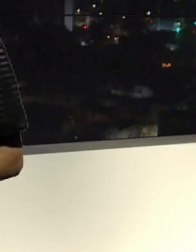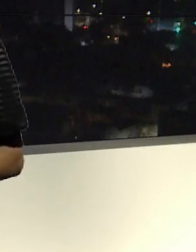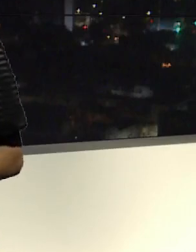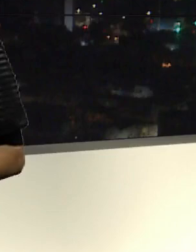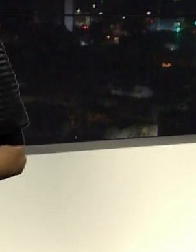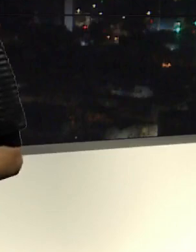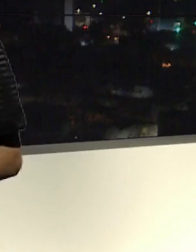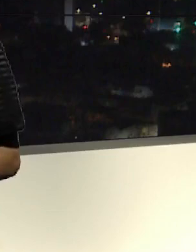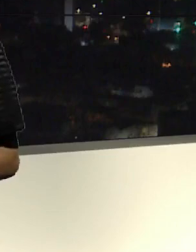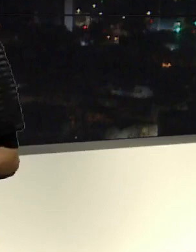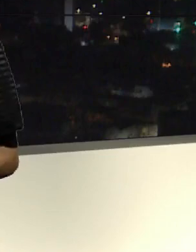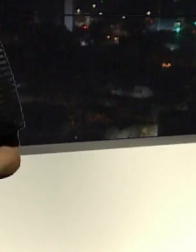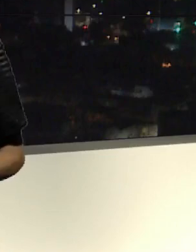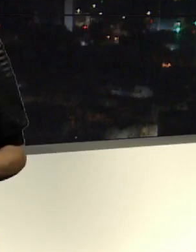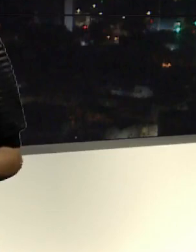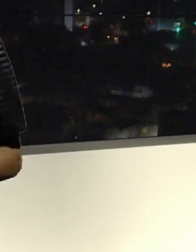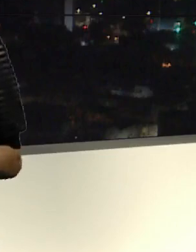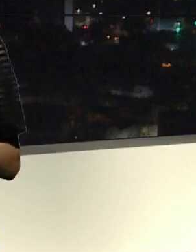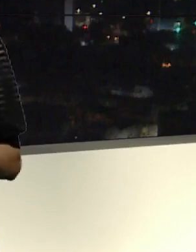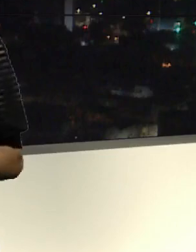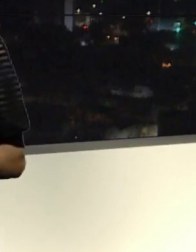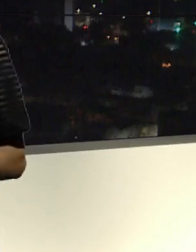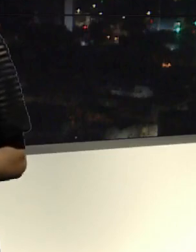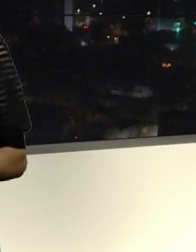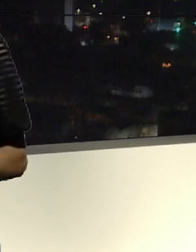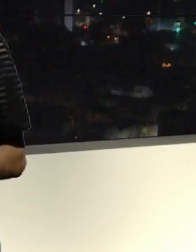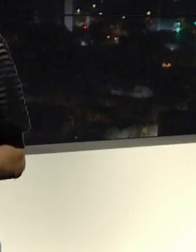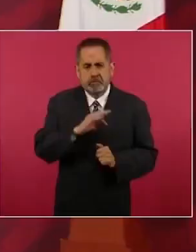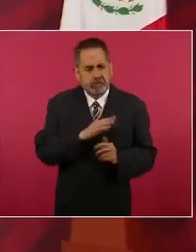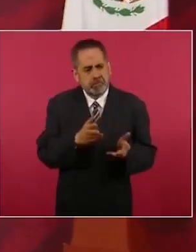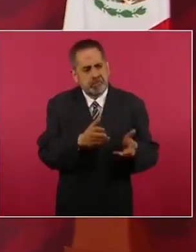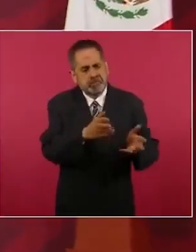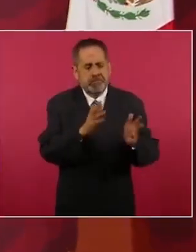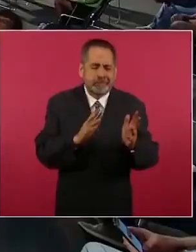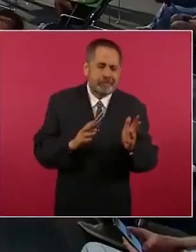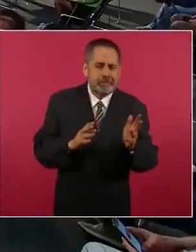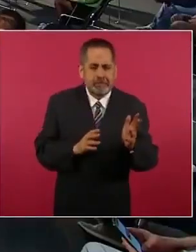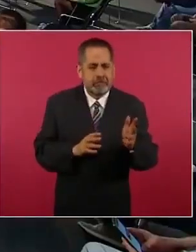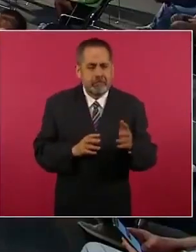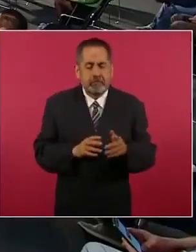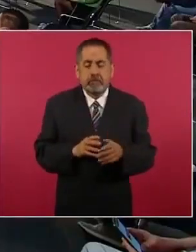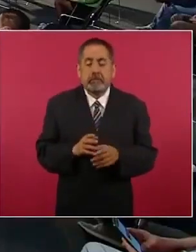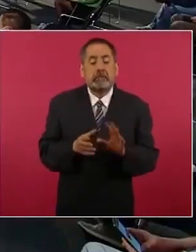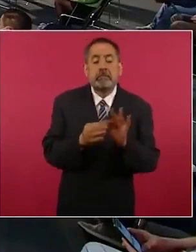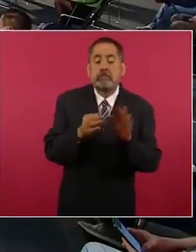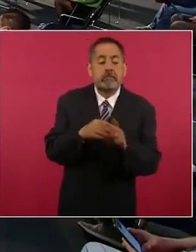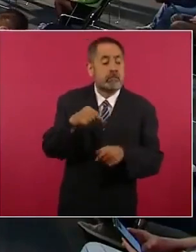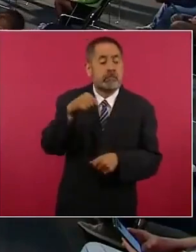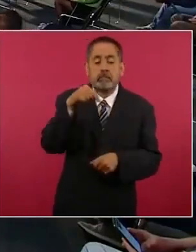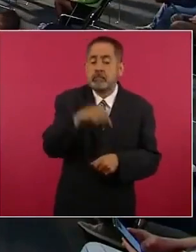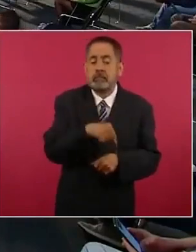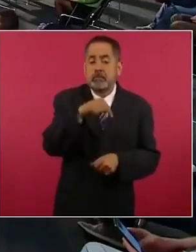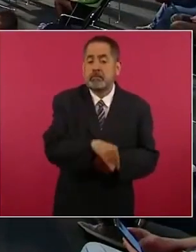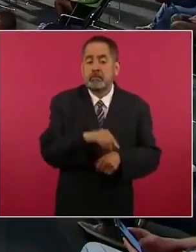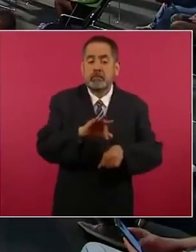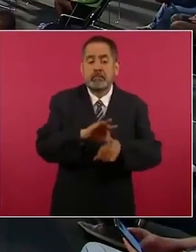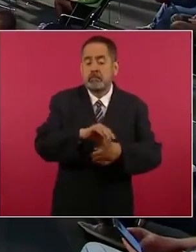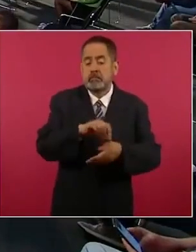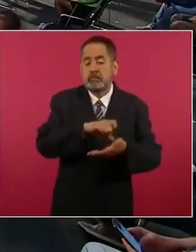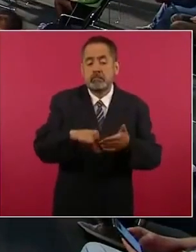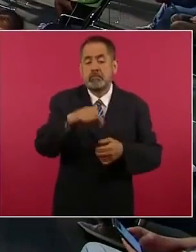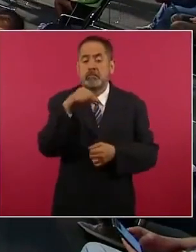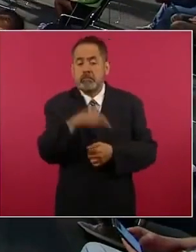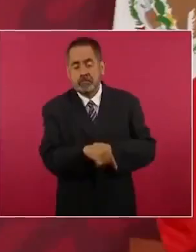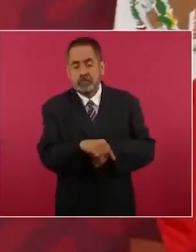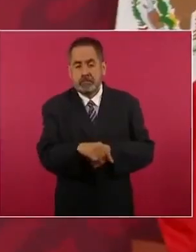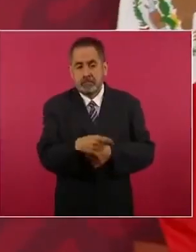Bienestar, servicio de salud que entrará en operación mañana jueves y que pretende dar atención médica universal en el país. Según